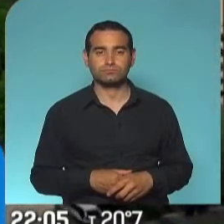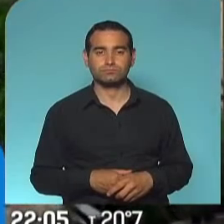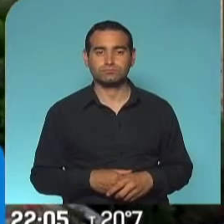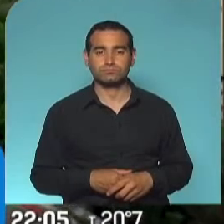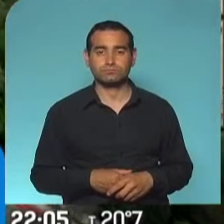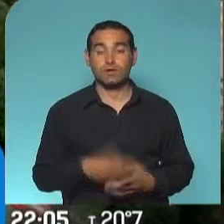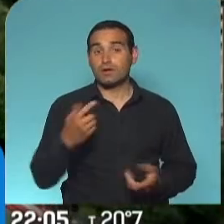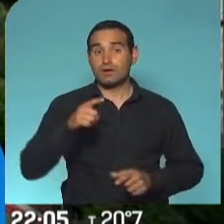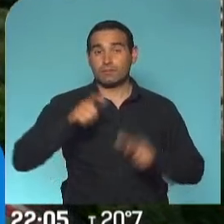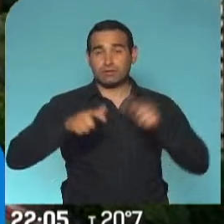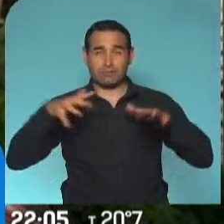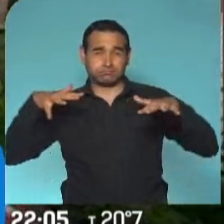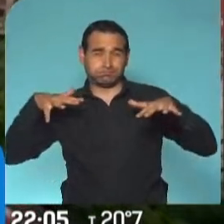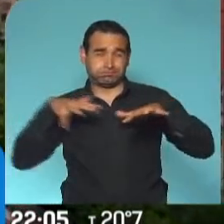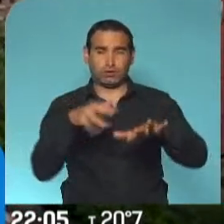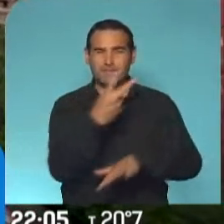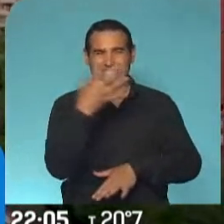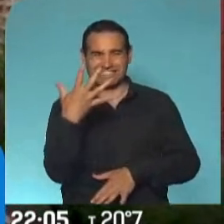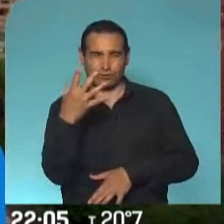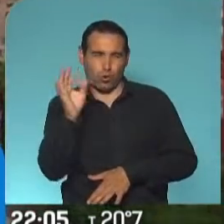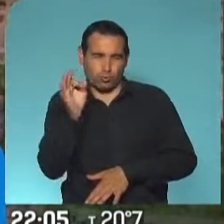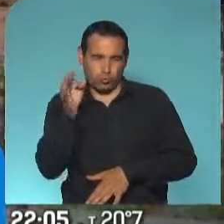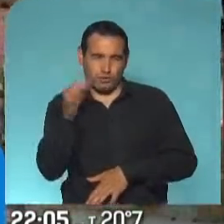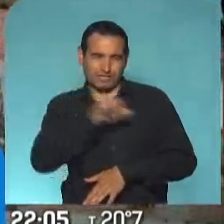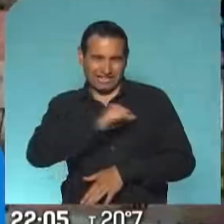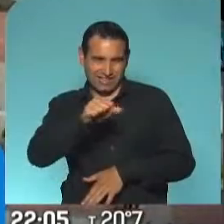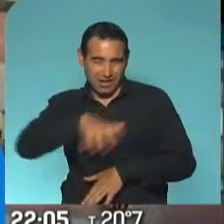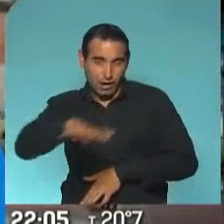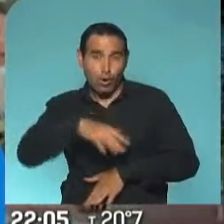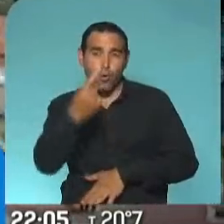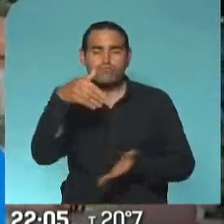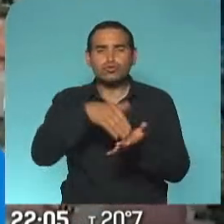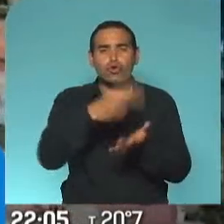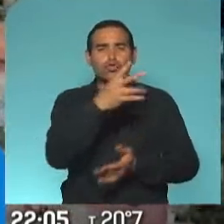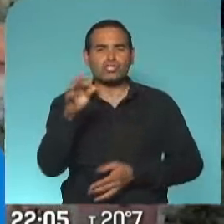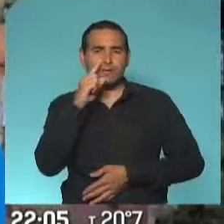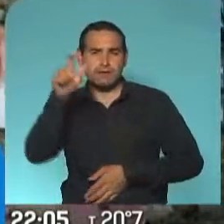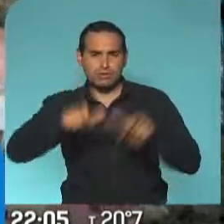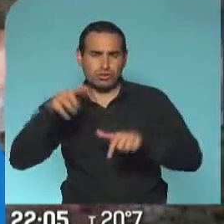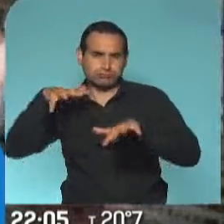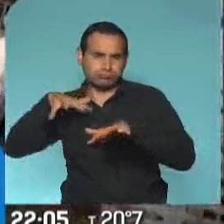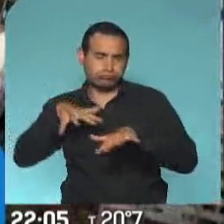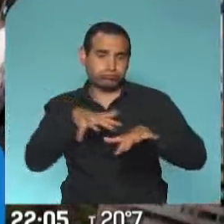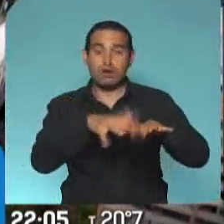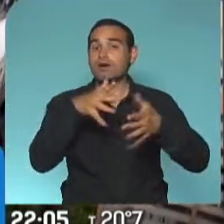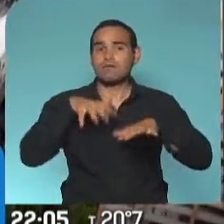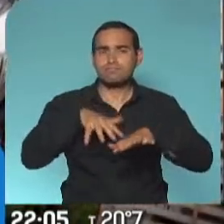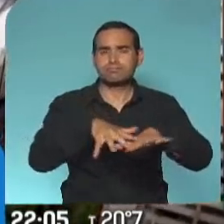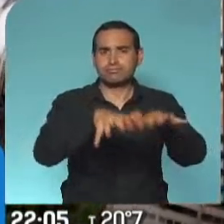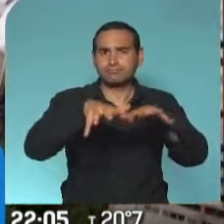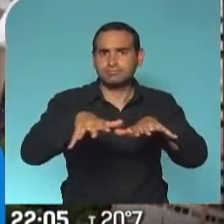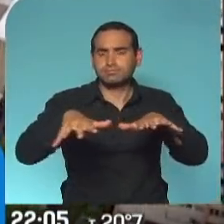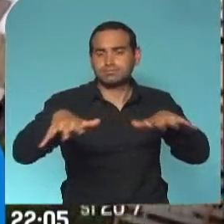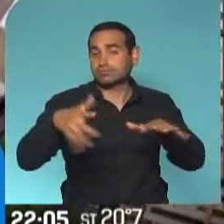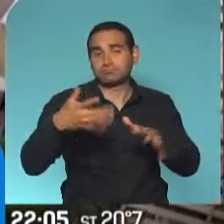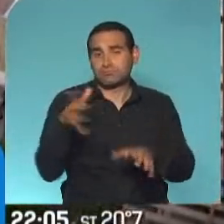Después de la multitudinaria marcha del 25 de octubre en Santiago, de la que participaron 1.200.000 personas, las manifestaciones multitudinarias se